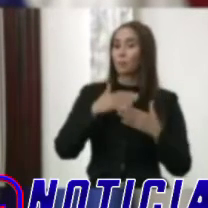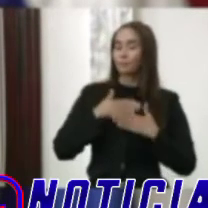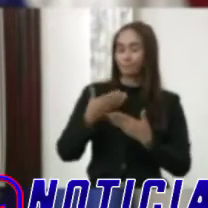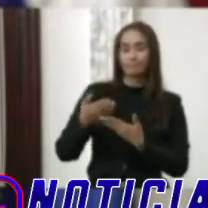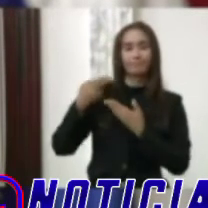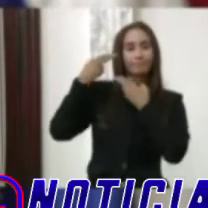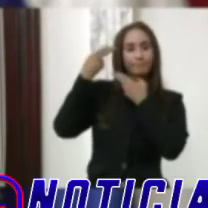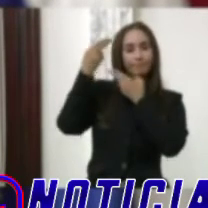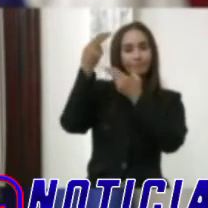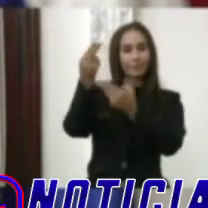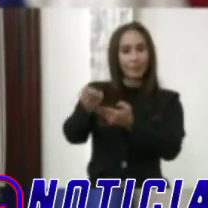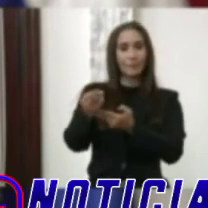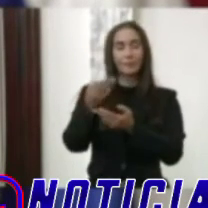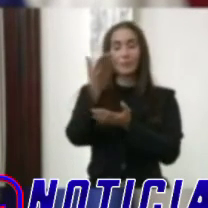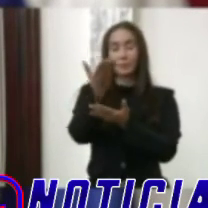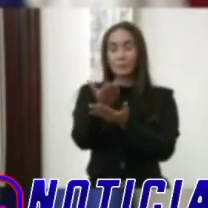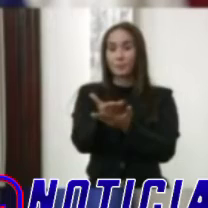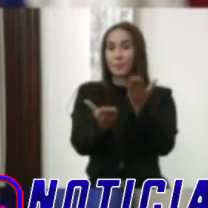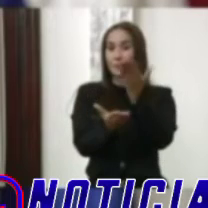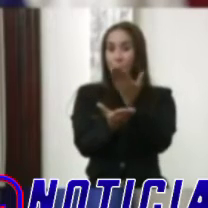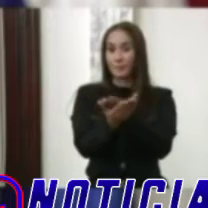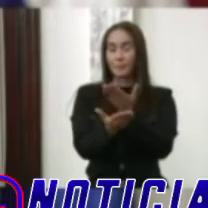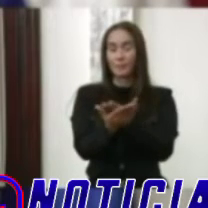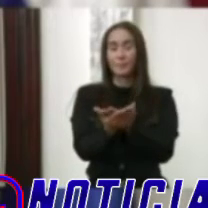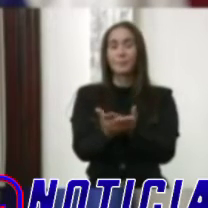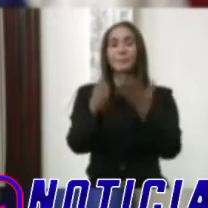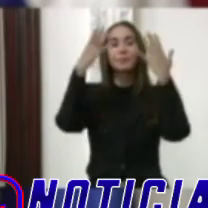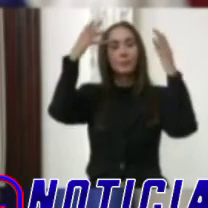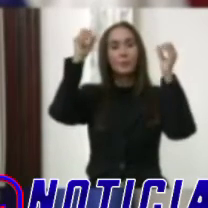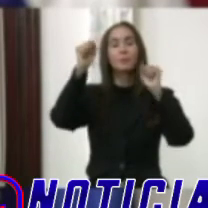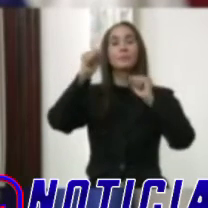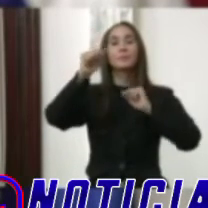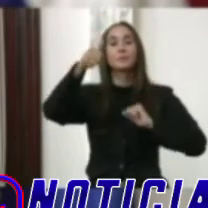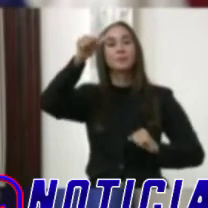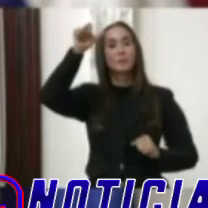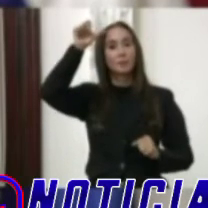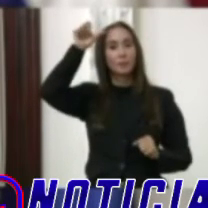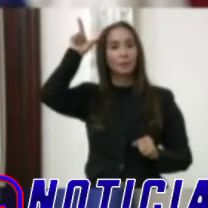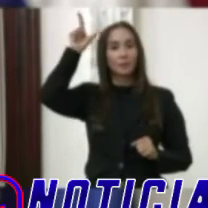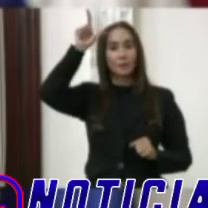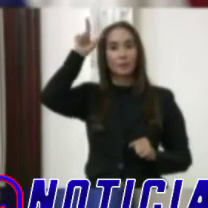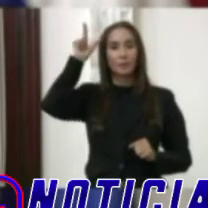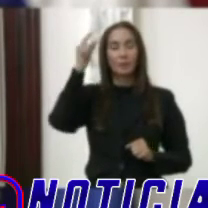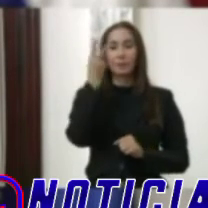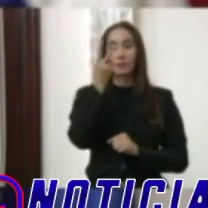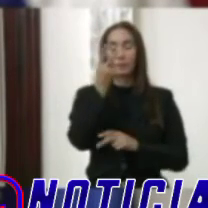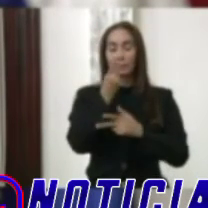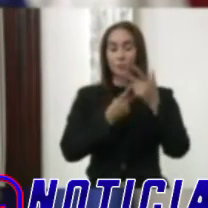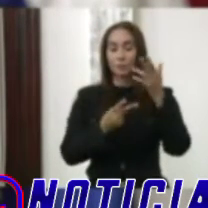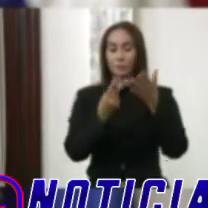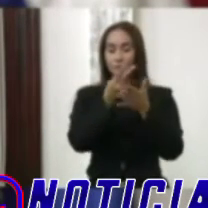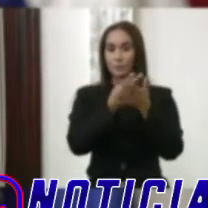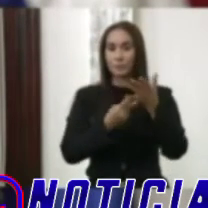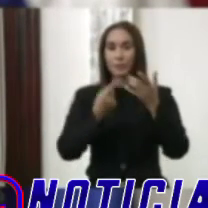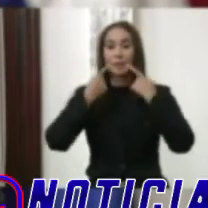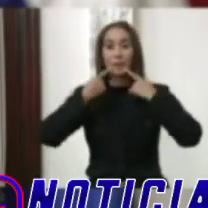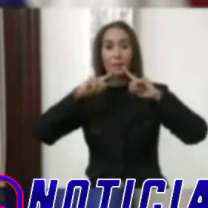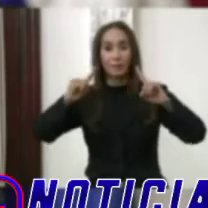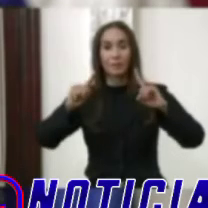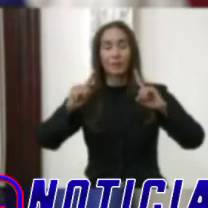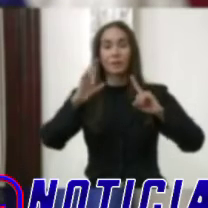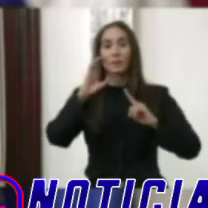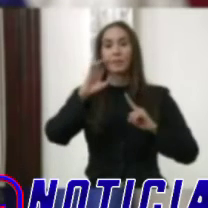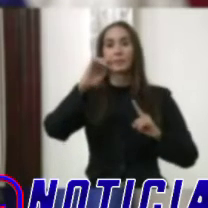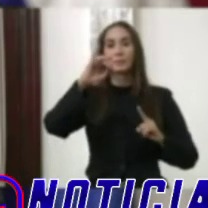en manos del señor presidente Abinader dos juegos de las declaraciones de Chapultepec y de